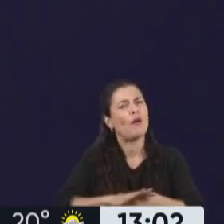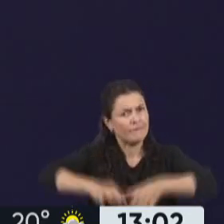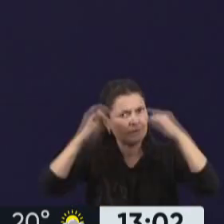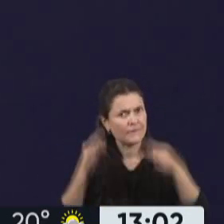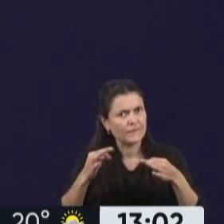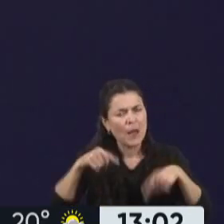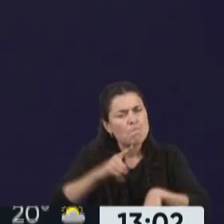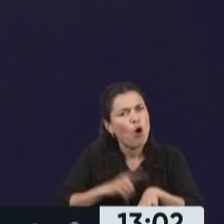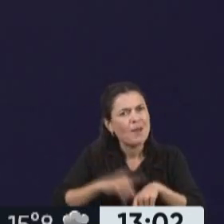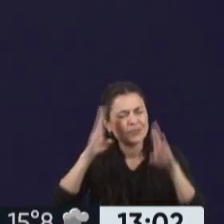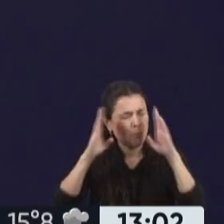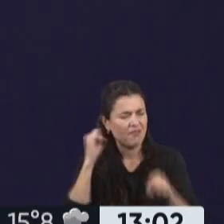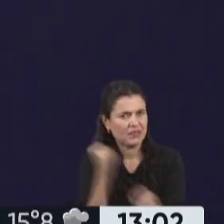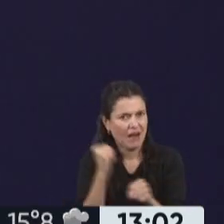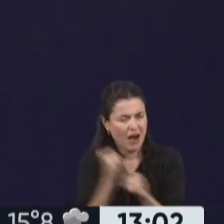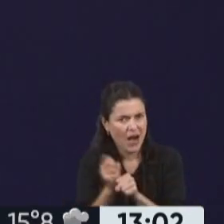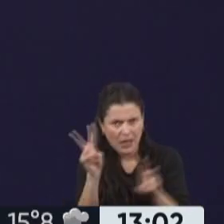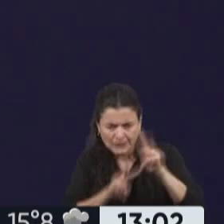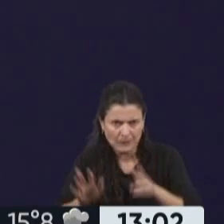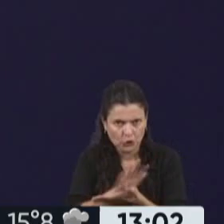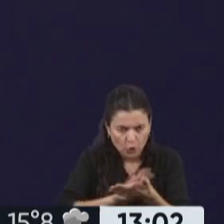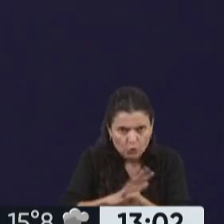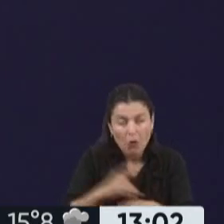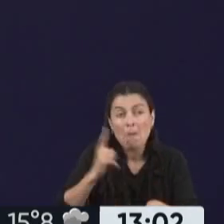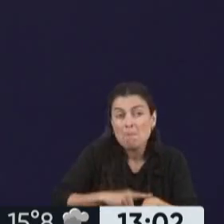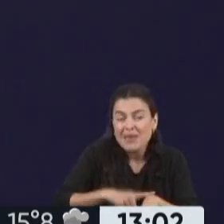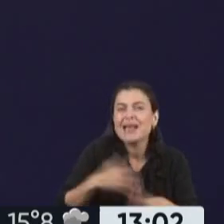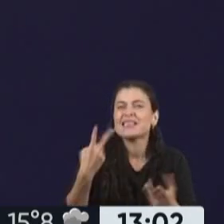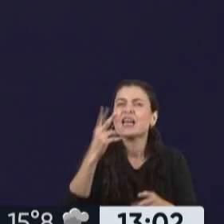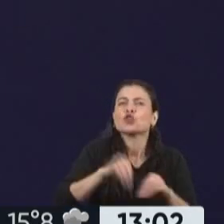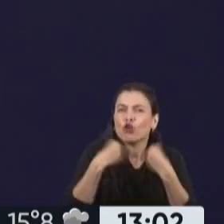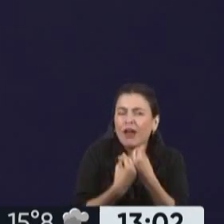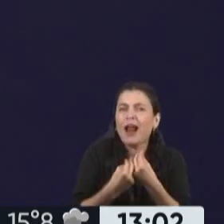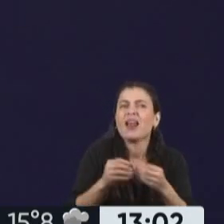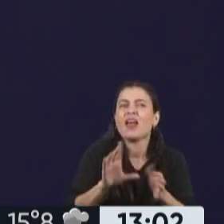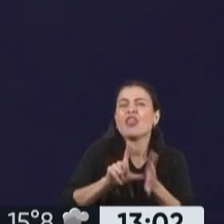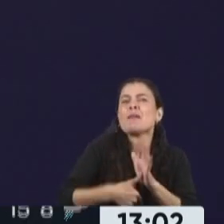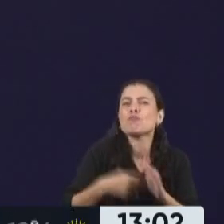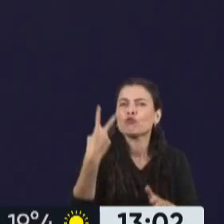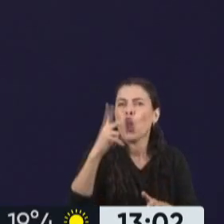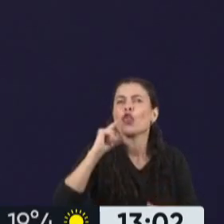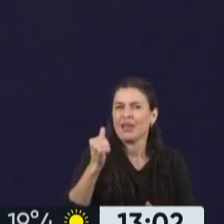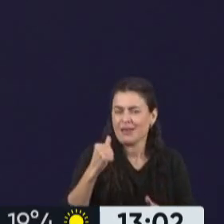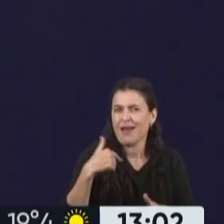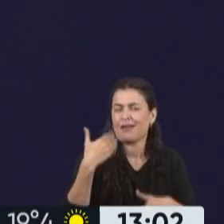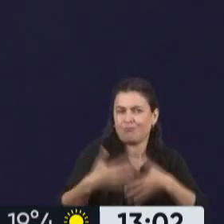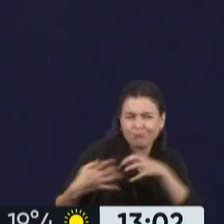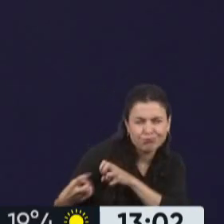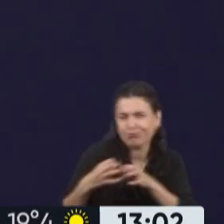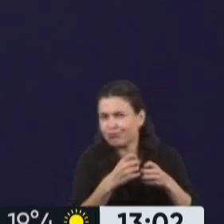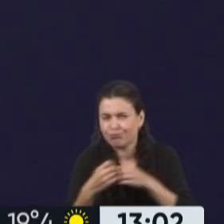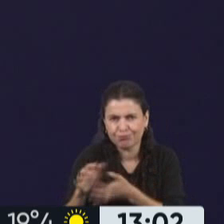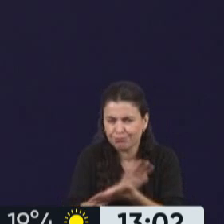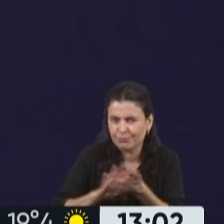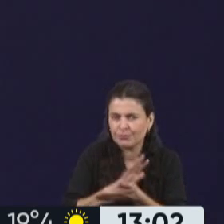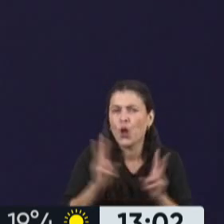obviamente trabajando en ello. Les va a llevar aproximadamente 48 horas, porque, bueno, obviamente